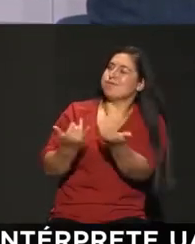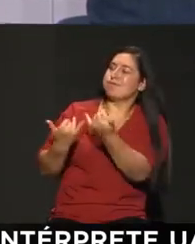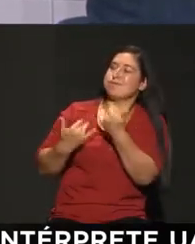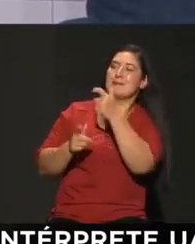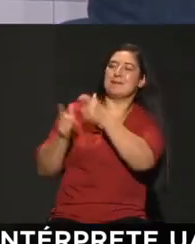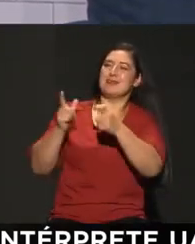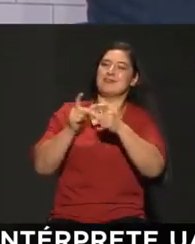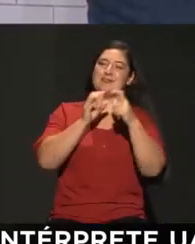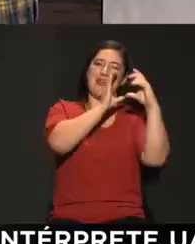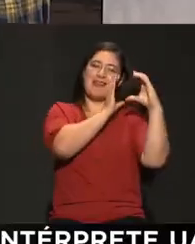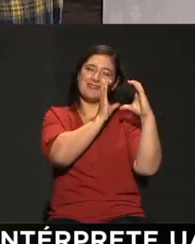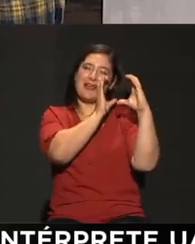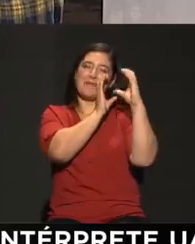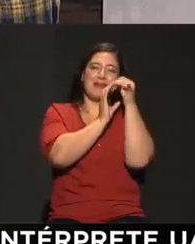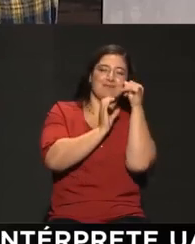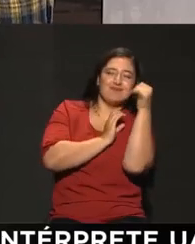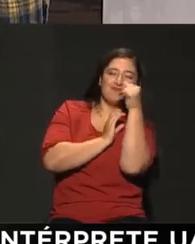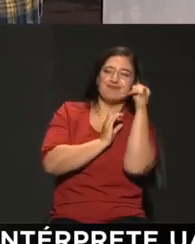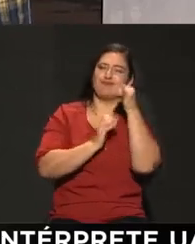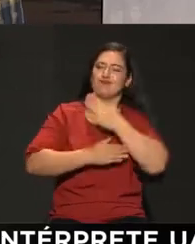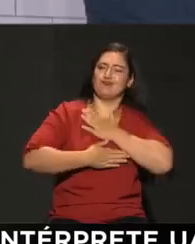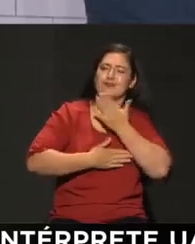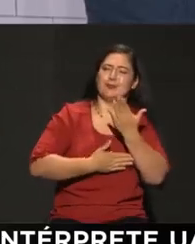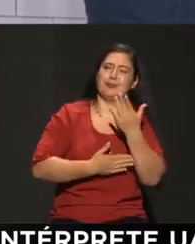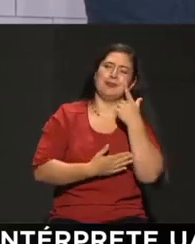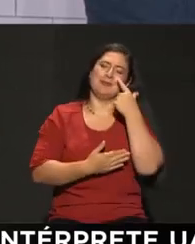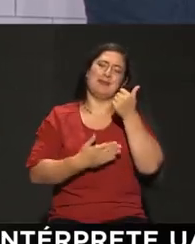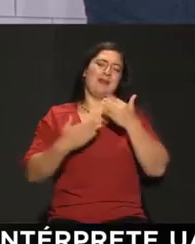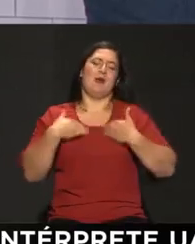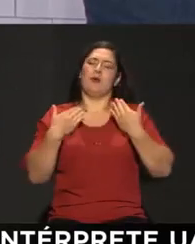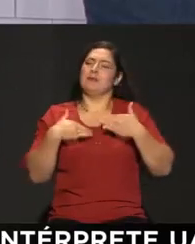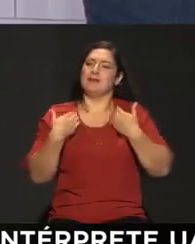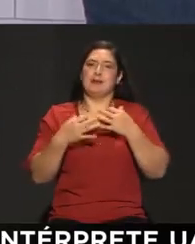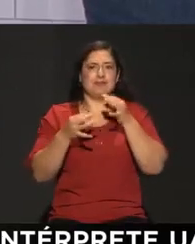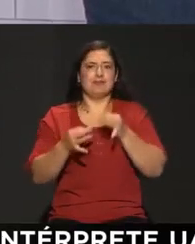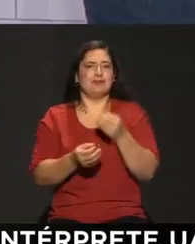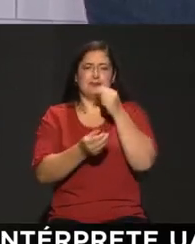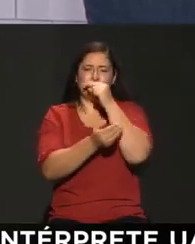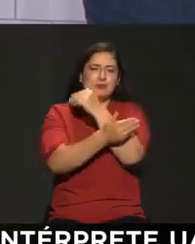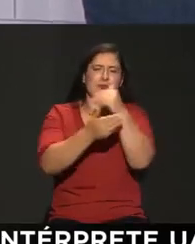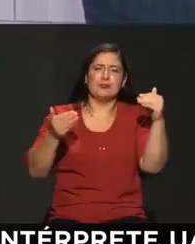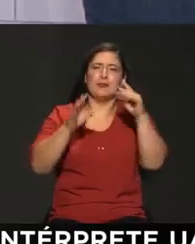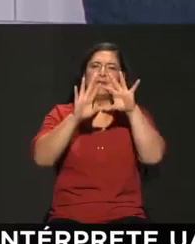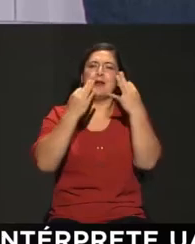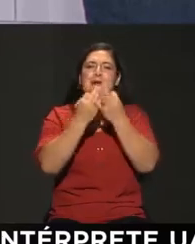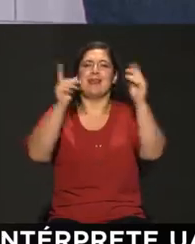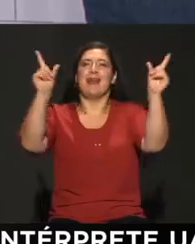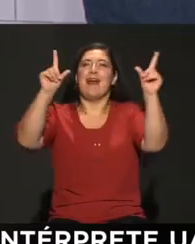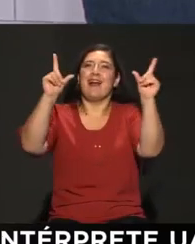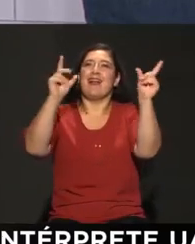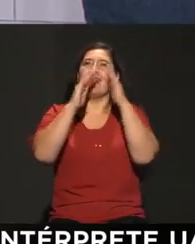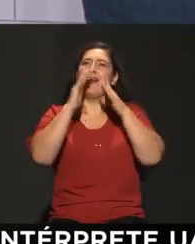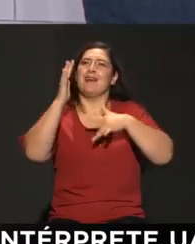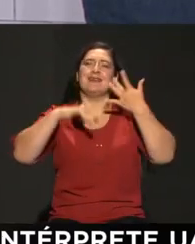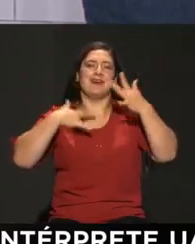siempre pusieron la buena disposición para grabar estos programas. No saben el bien que le hicieron a los niños, a las niñas, a las familias. Agradecerle a